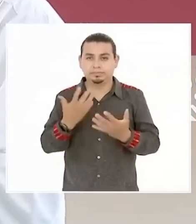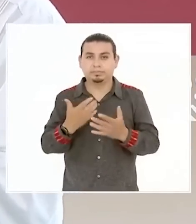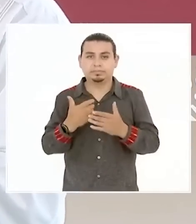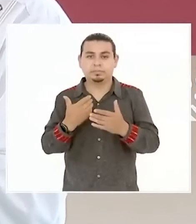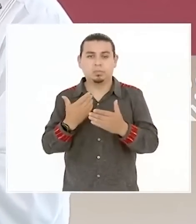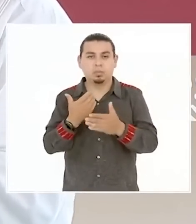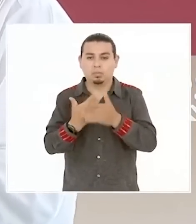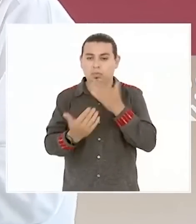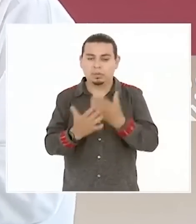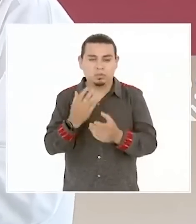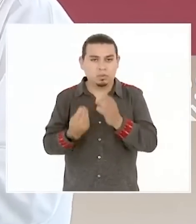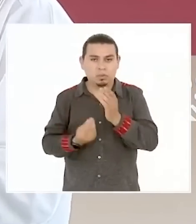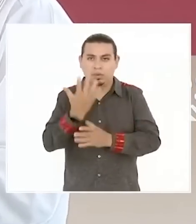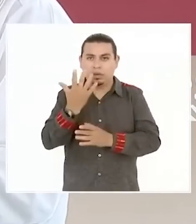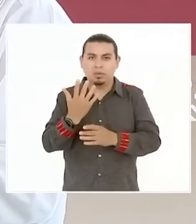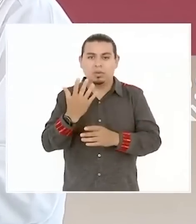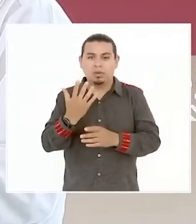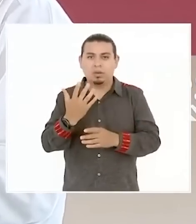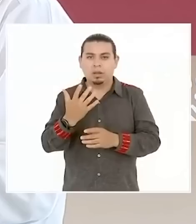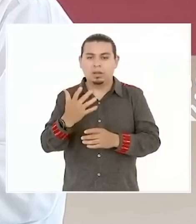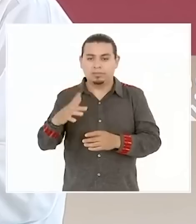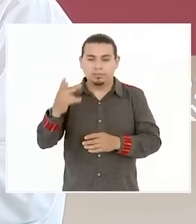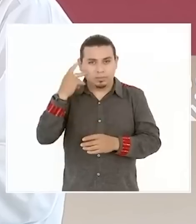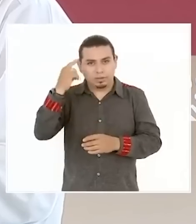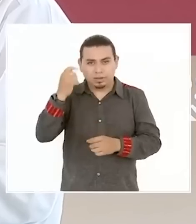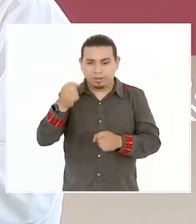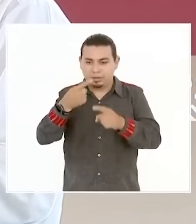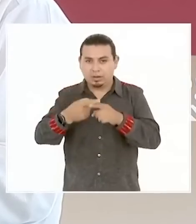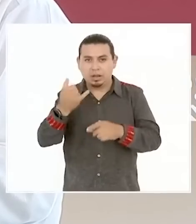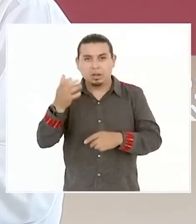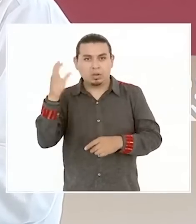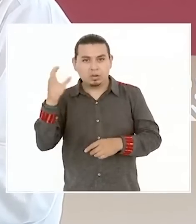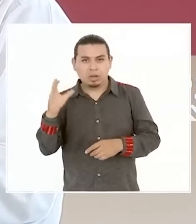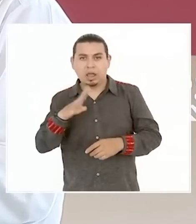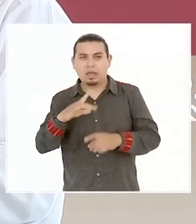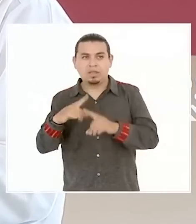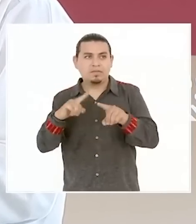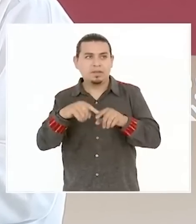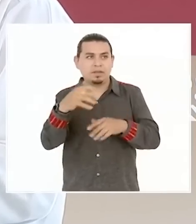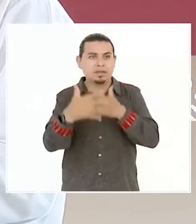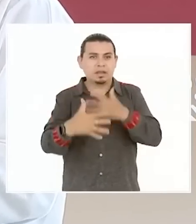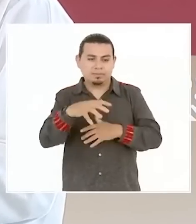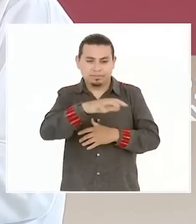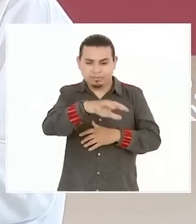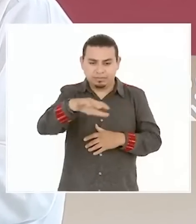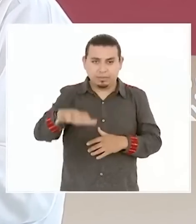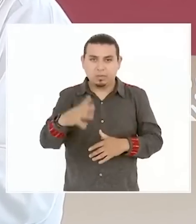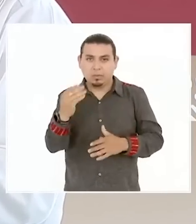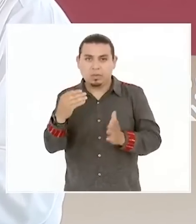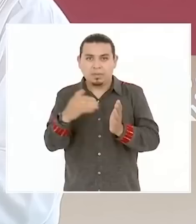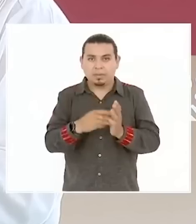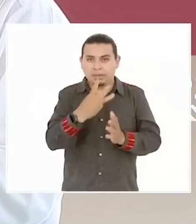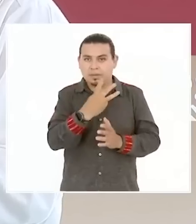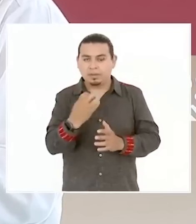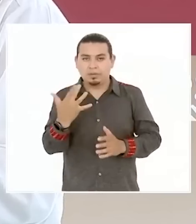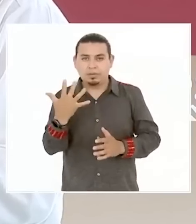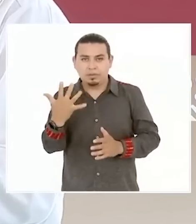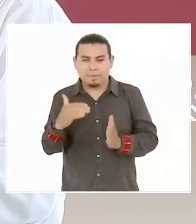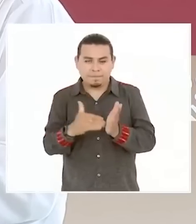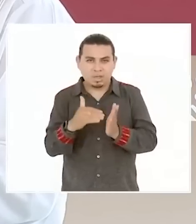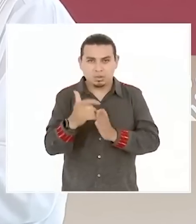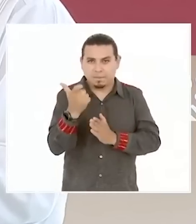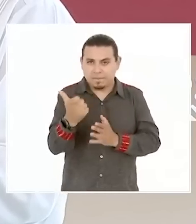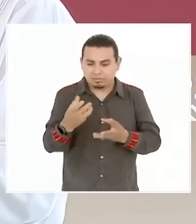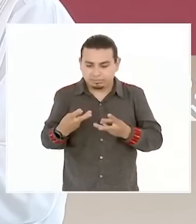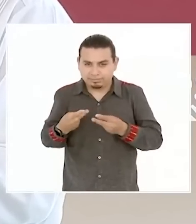los puertos de Salina Cruz y Coatzacoalcos considera 15 obras por un monto de 9.355 millones